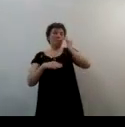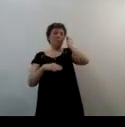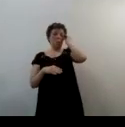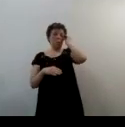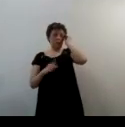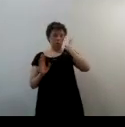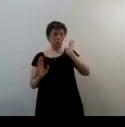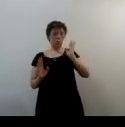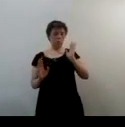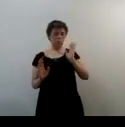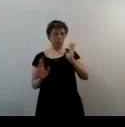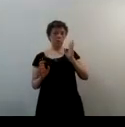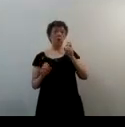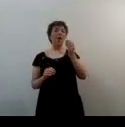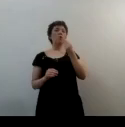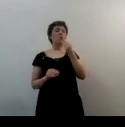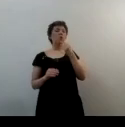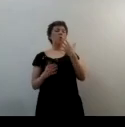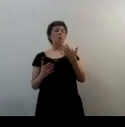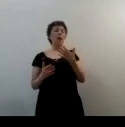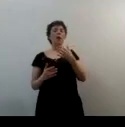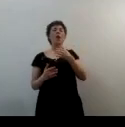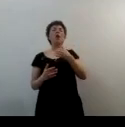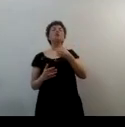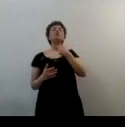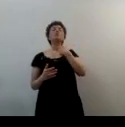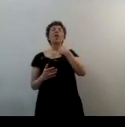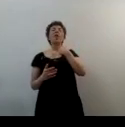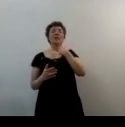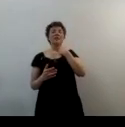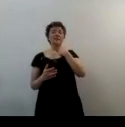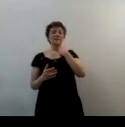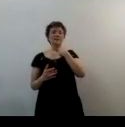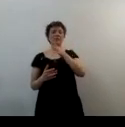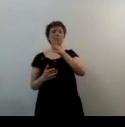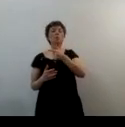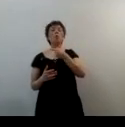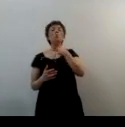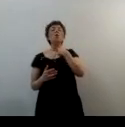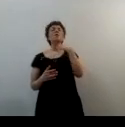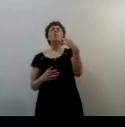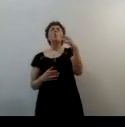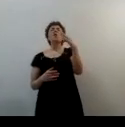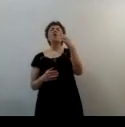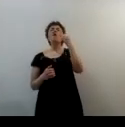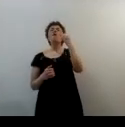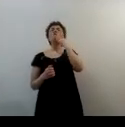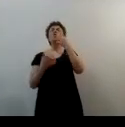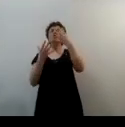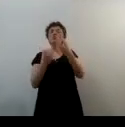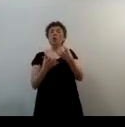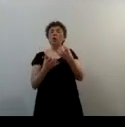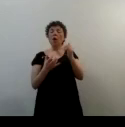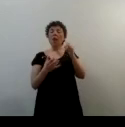nivel nutricional, son las nueces. ¿Por qué? Porque las nueces es el único fruto seco que además de oleico tiene omega